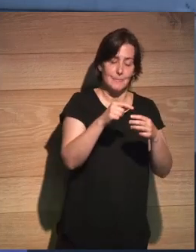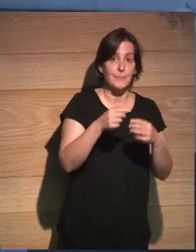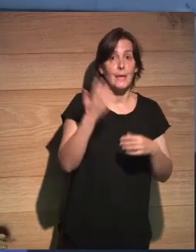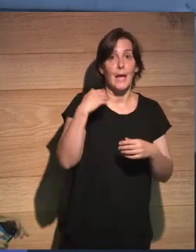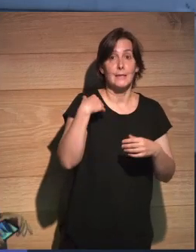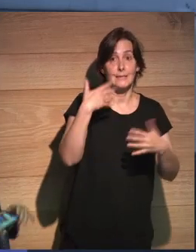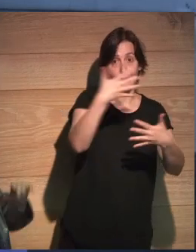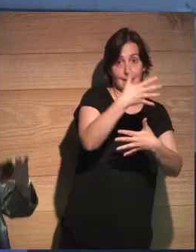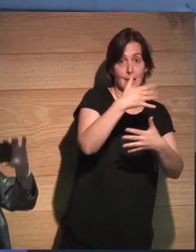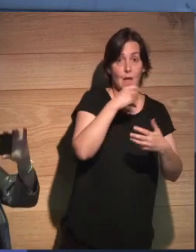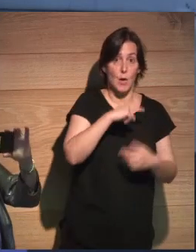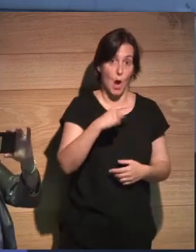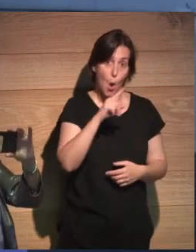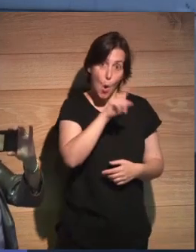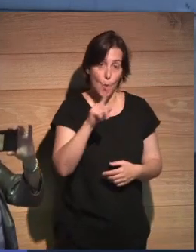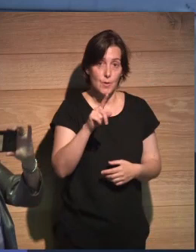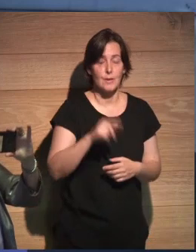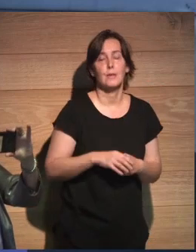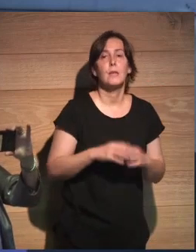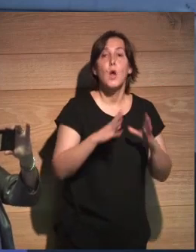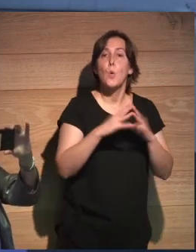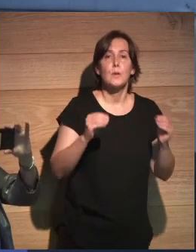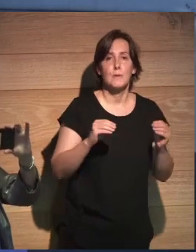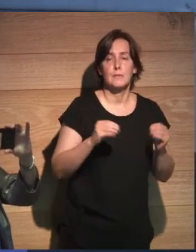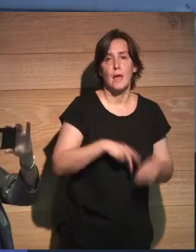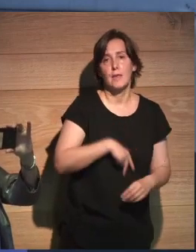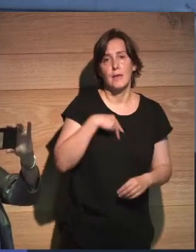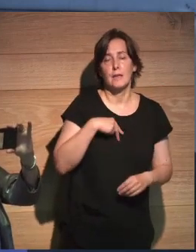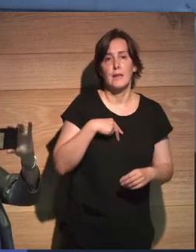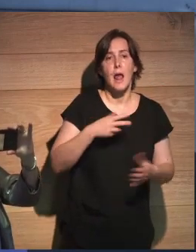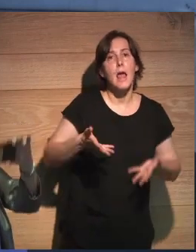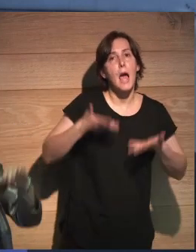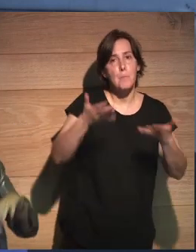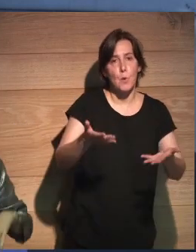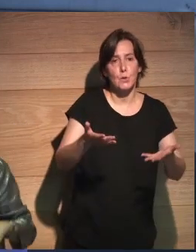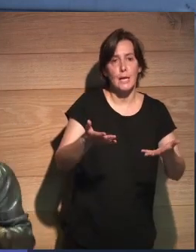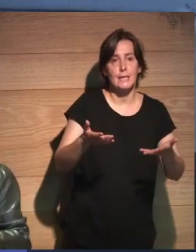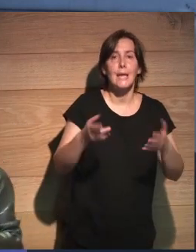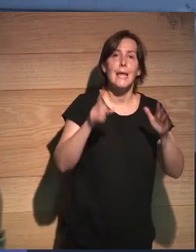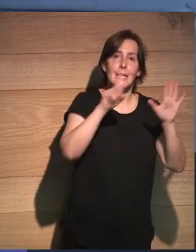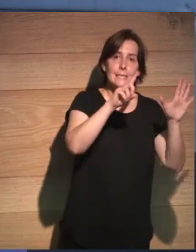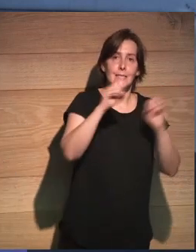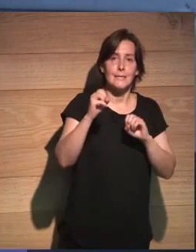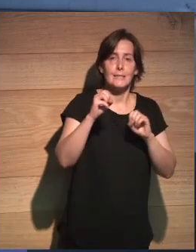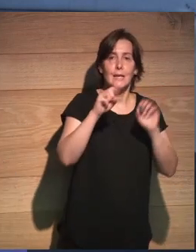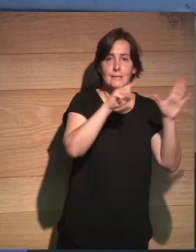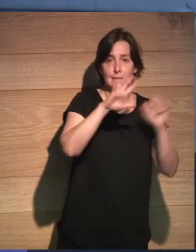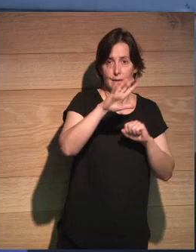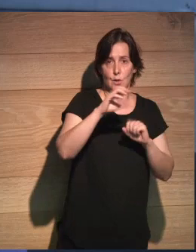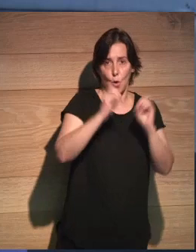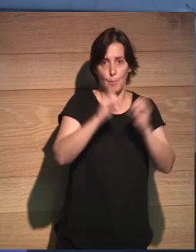hemos bajado al 11. Bueno, pues la universidad, el conjunto de las universidades aportan entre un 60 y un 65% de esa